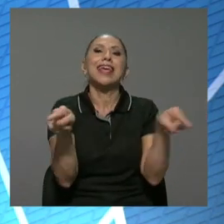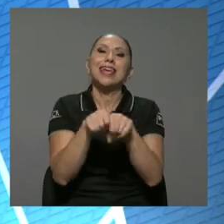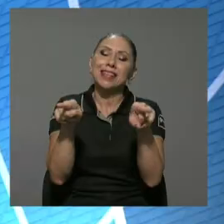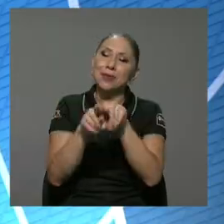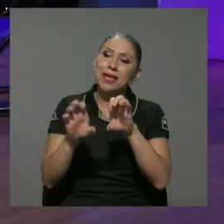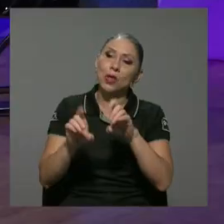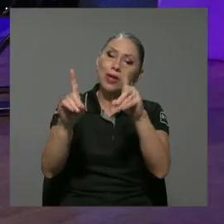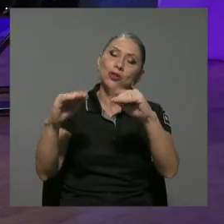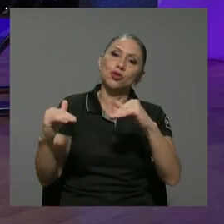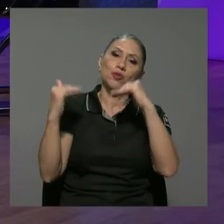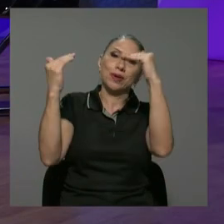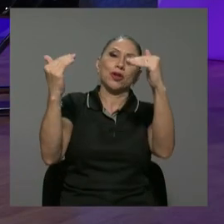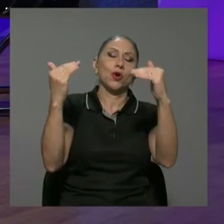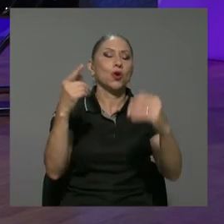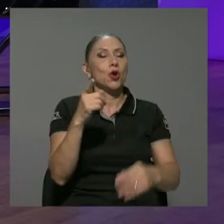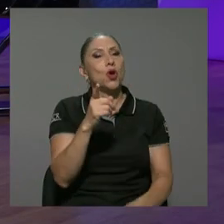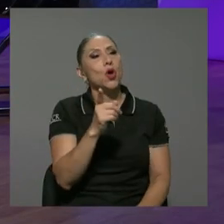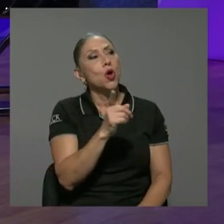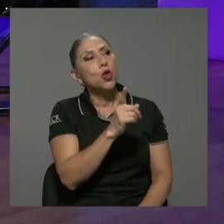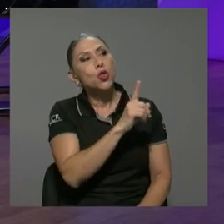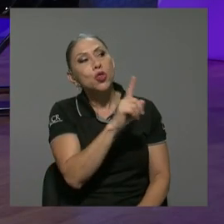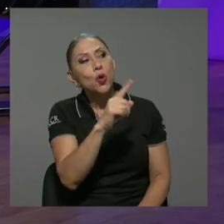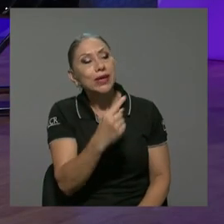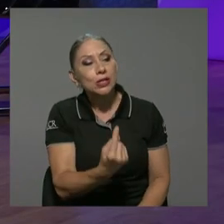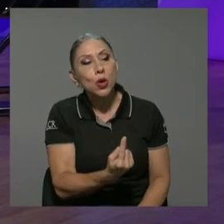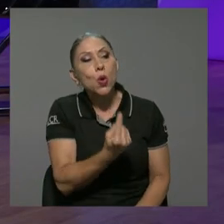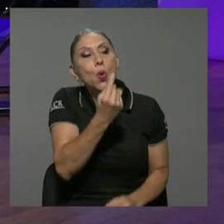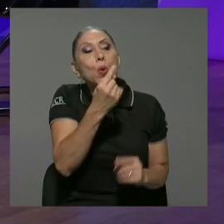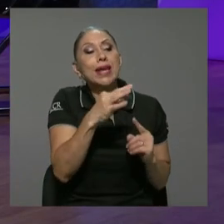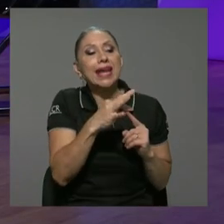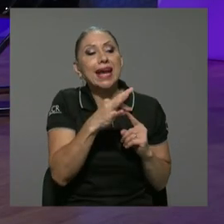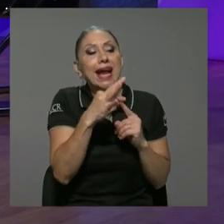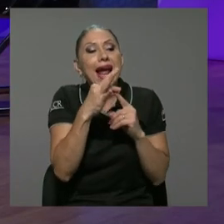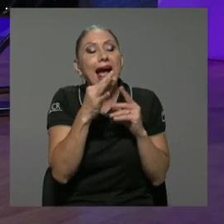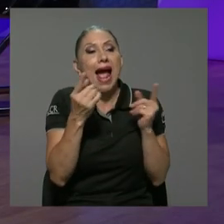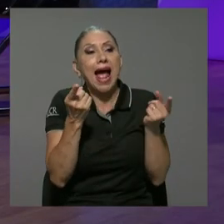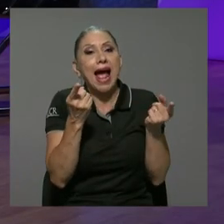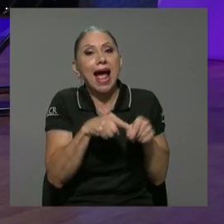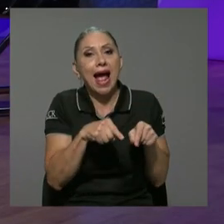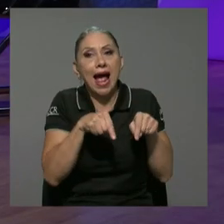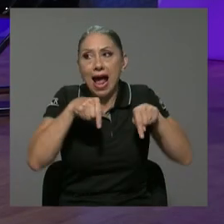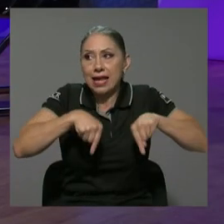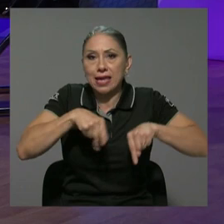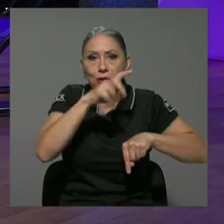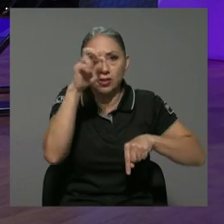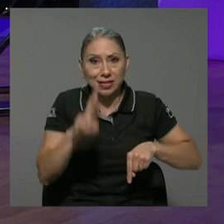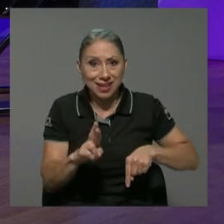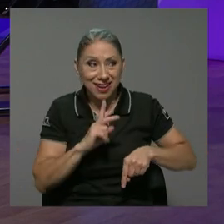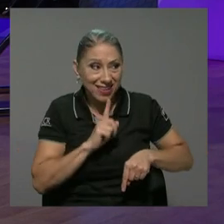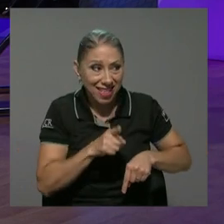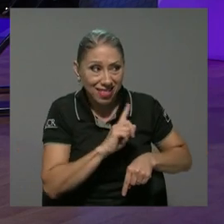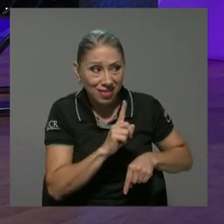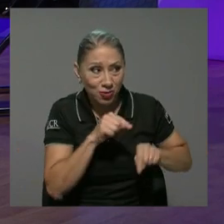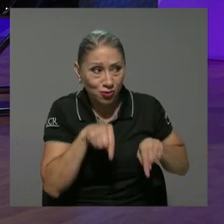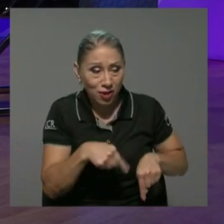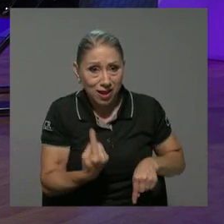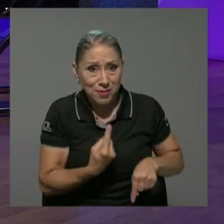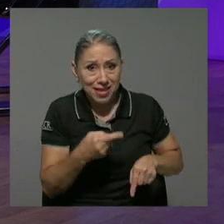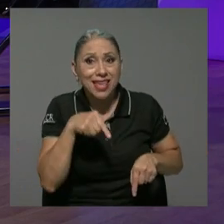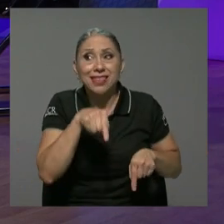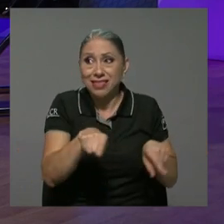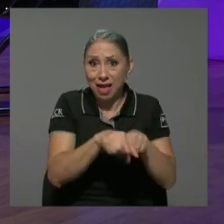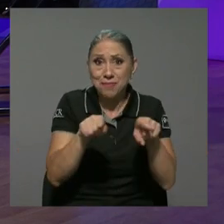superior no es única, exclusiva aquí en Costa Rica, ¿verdad? Sino que se da en